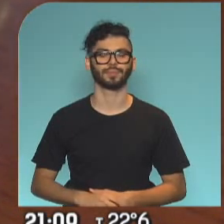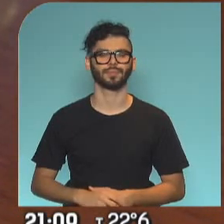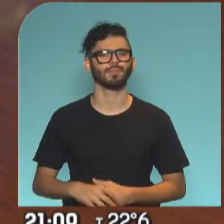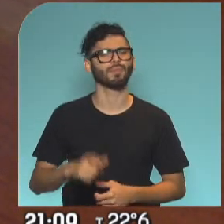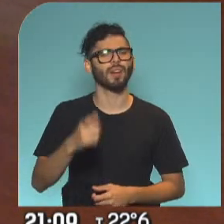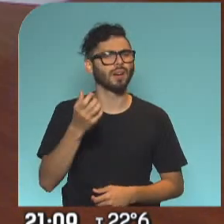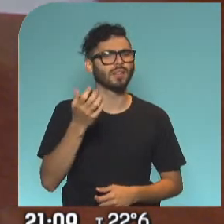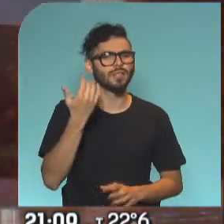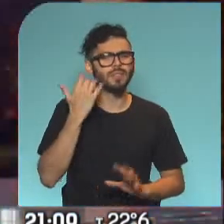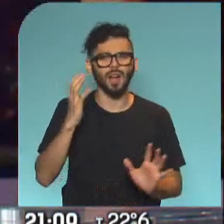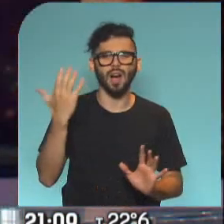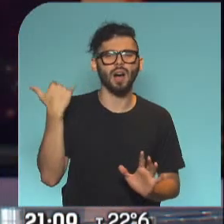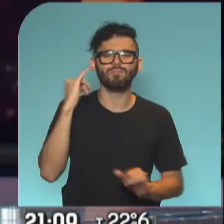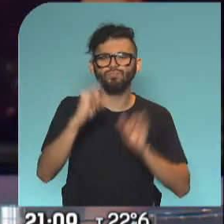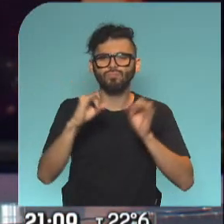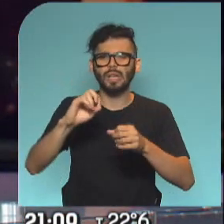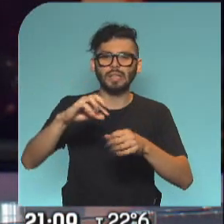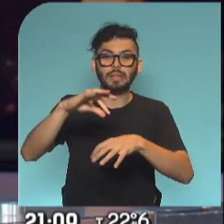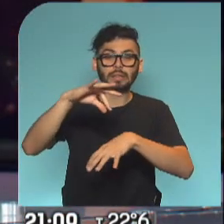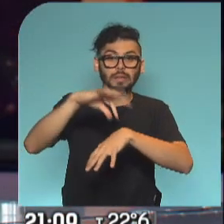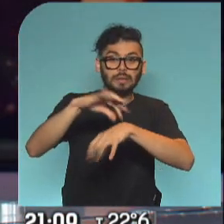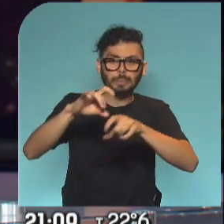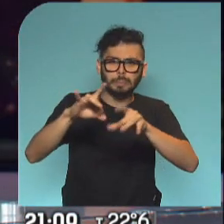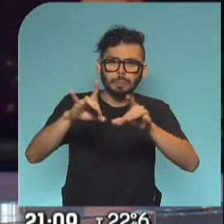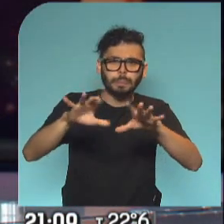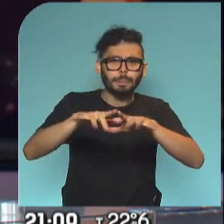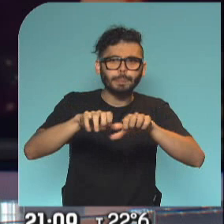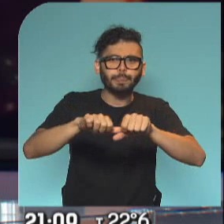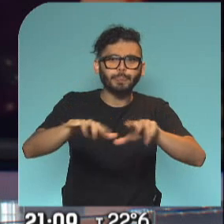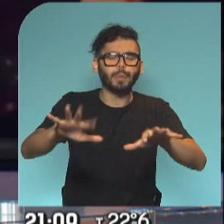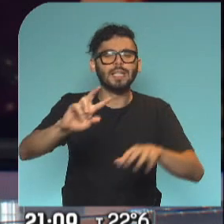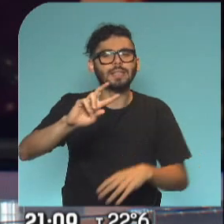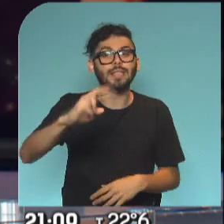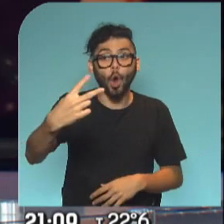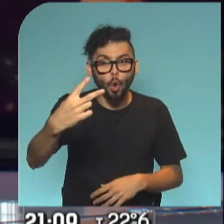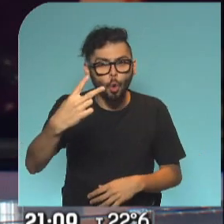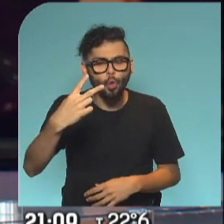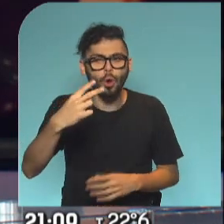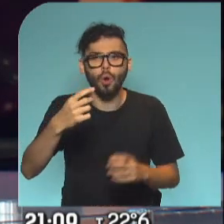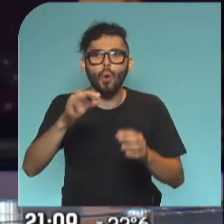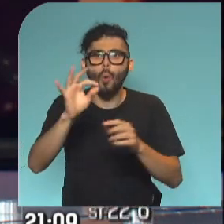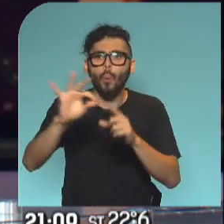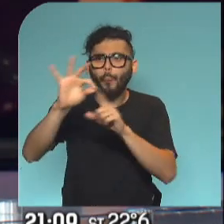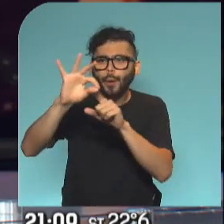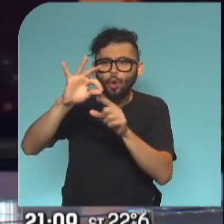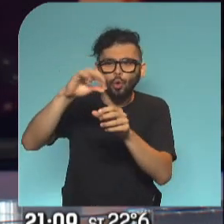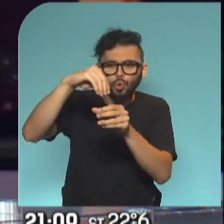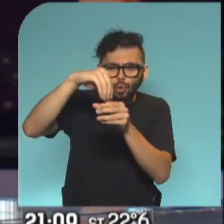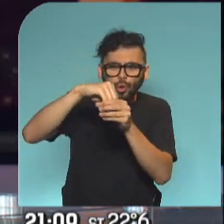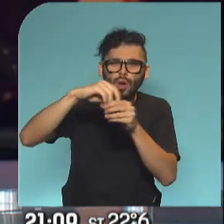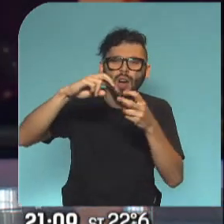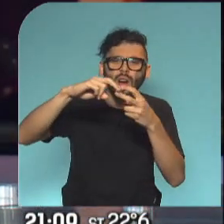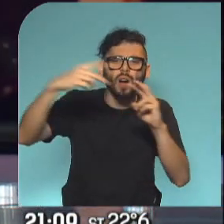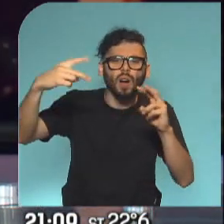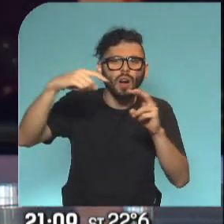Y hemos hablado ya de la segunda ola, de la mutación de estas cepas del virus, de cómo Europa se